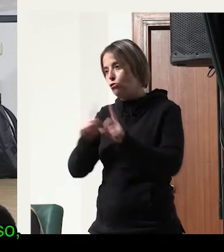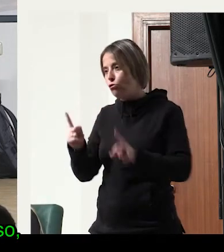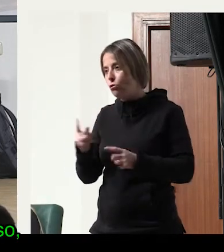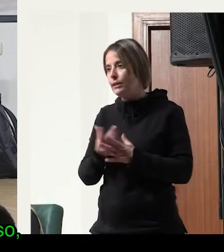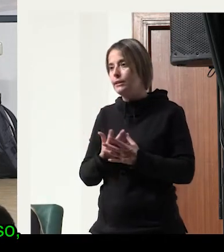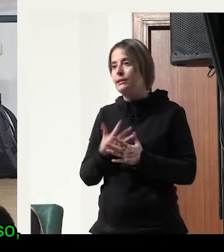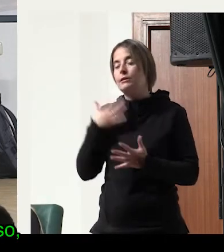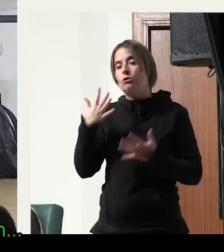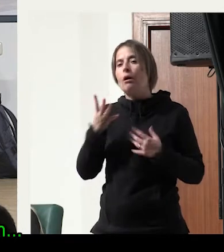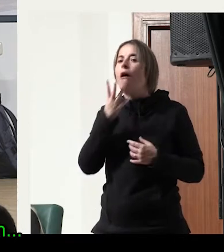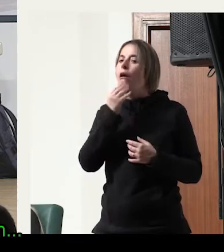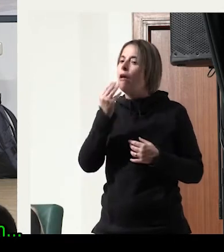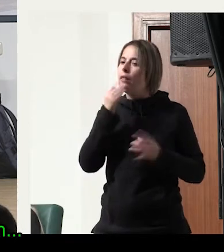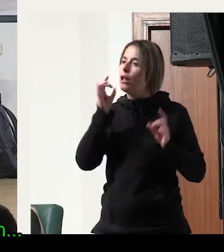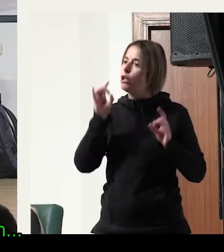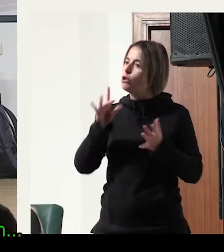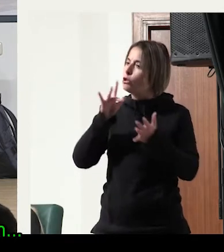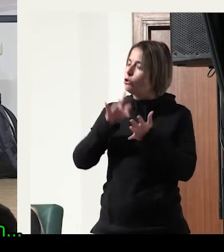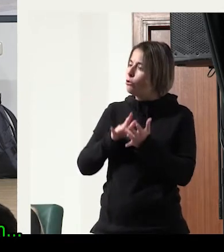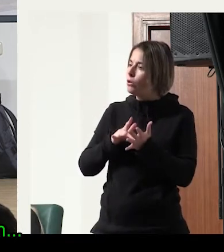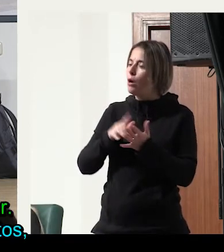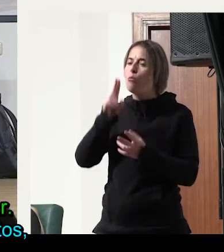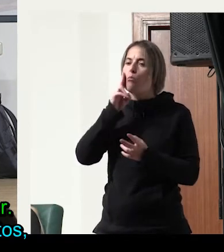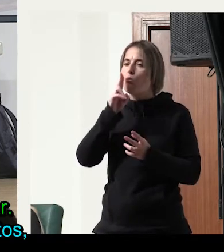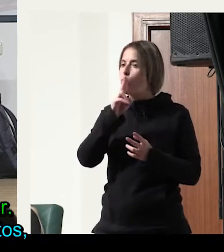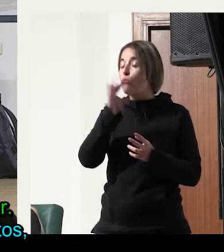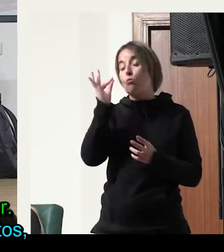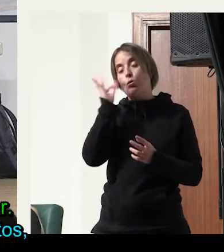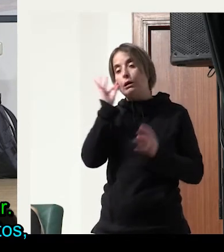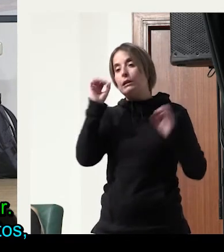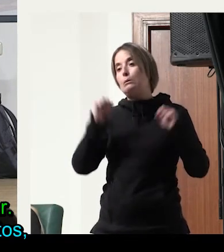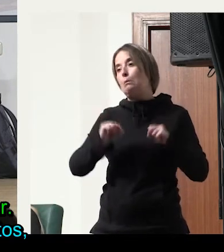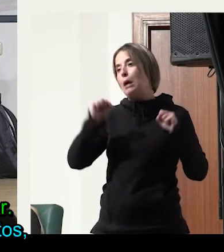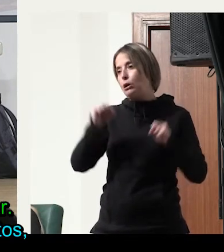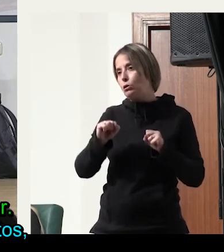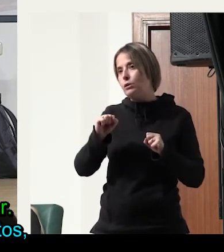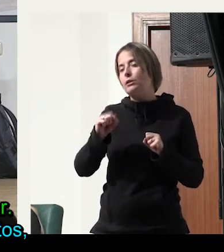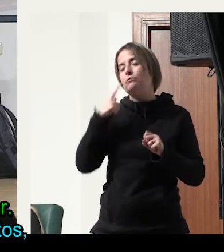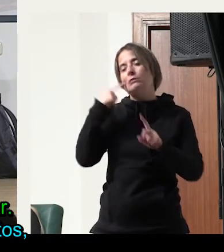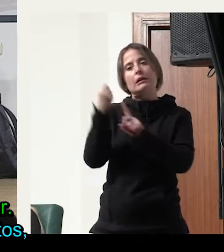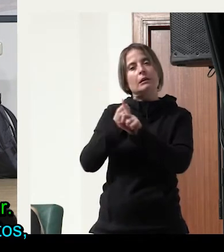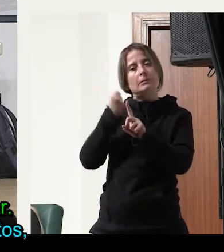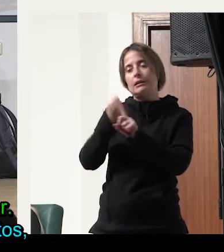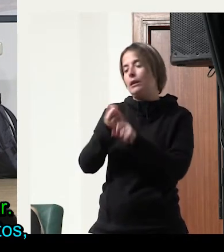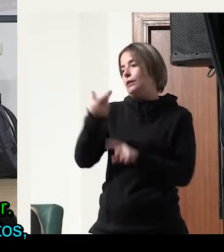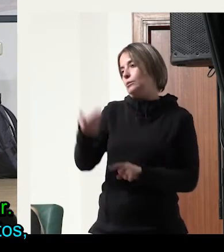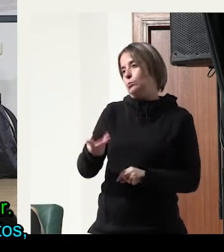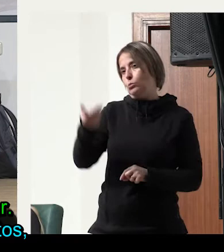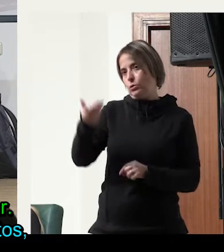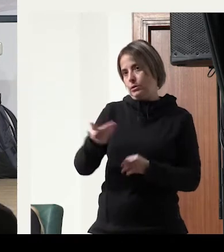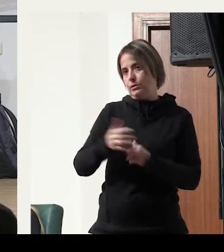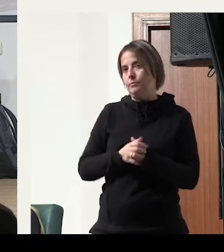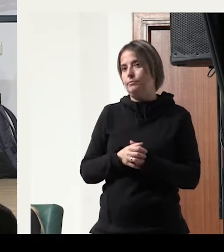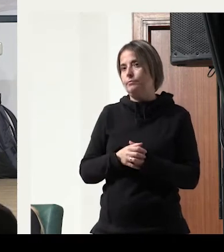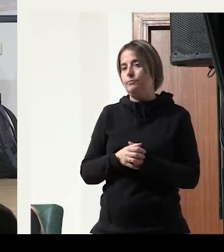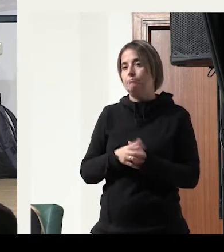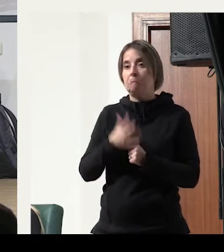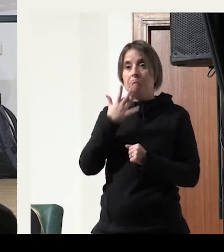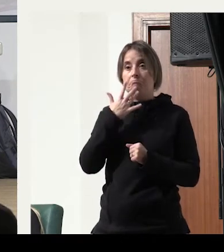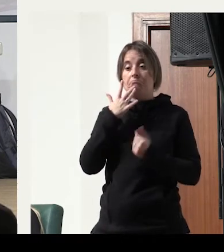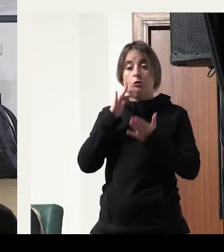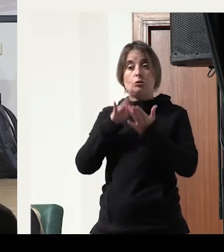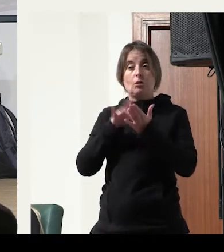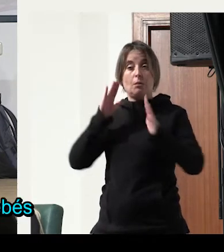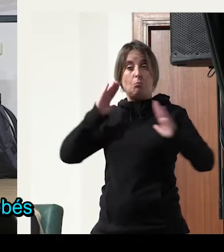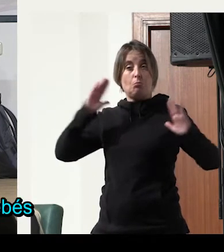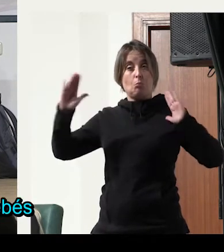edad te puede pasar eso, ¿no? De que las mujeres mayores sean, entonces es muy importante reivindicar, ¿no? Sí, porque en algunos momentos, sobre todo la